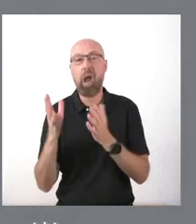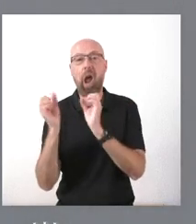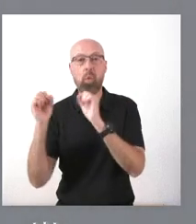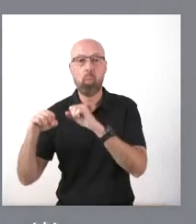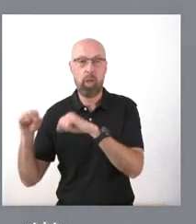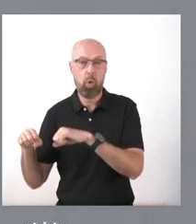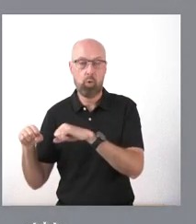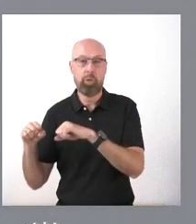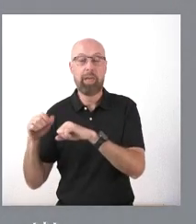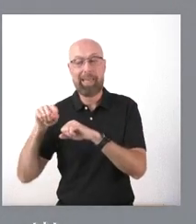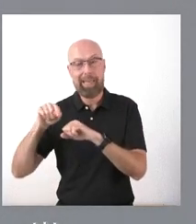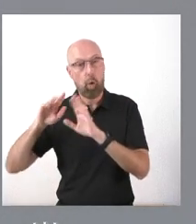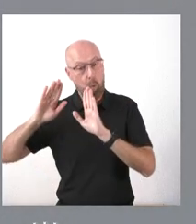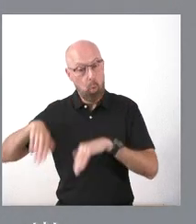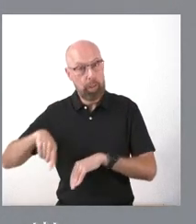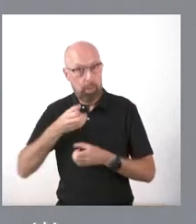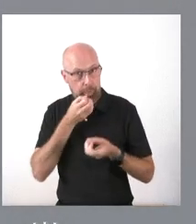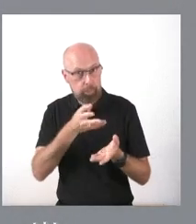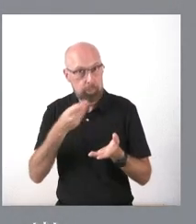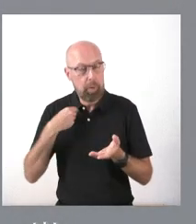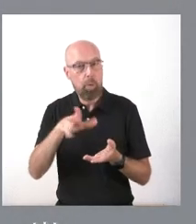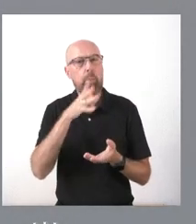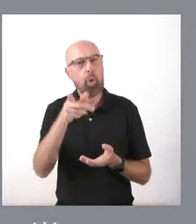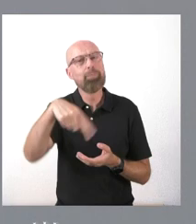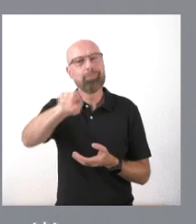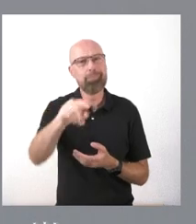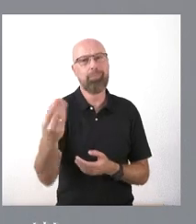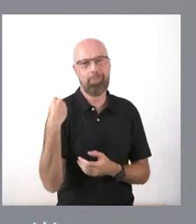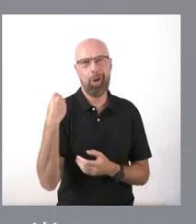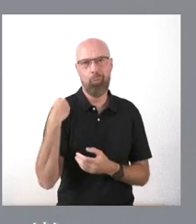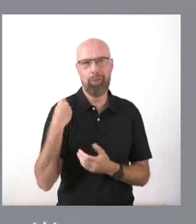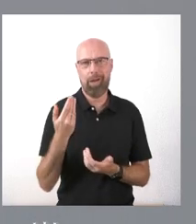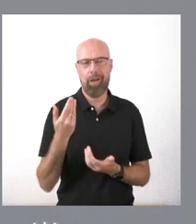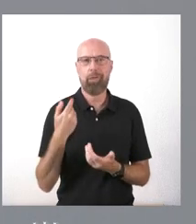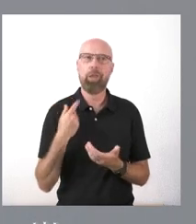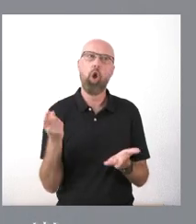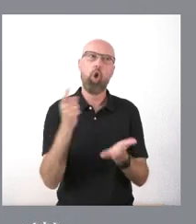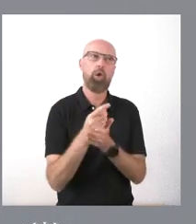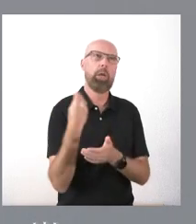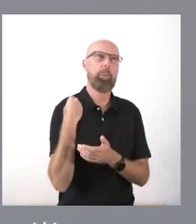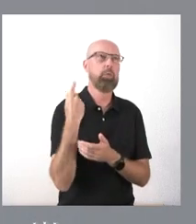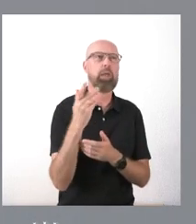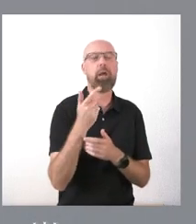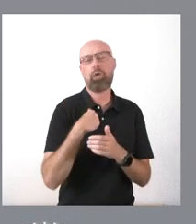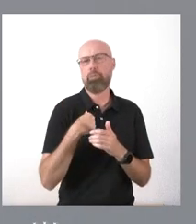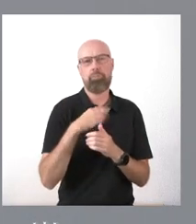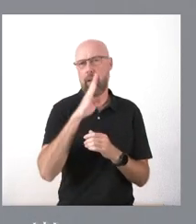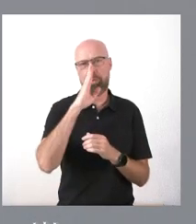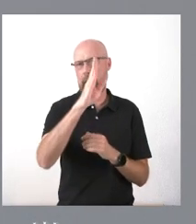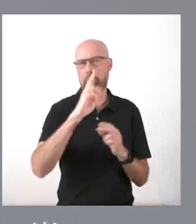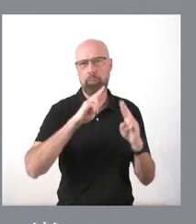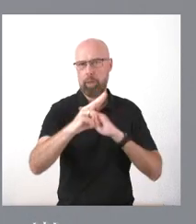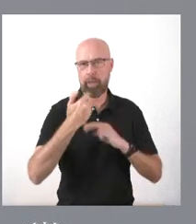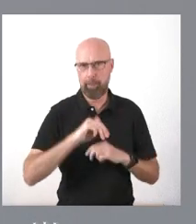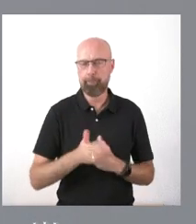porque conozco de su interés que lo me había manifestado alguna ocasión y antes de que lo vuelvan a preguntar pues ya lo lo planteaba y lo guardaba yo